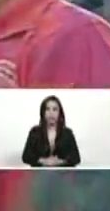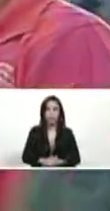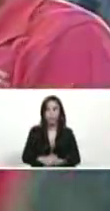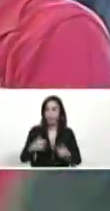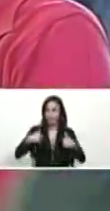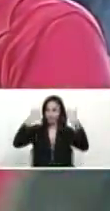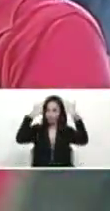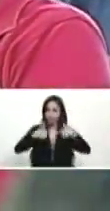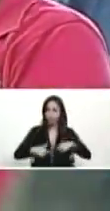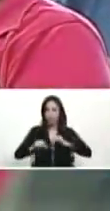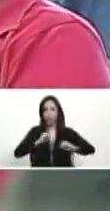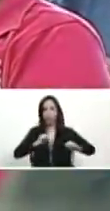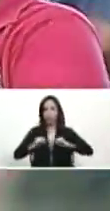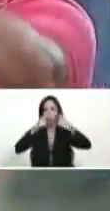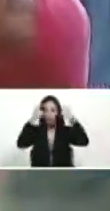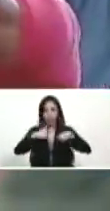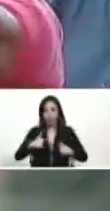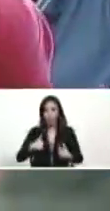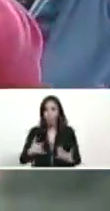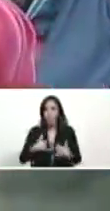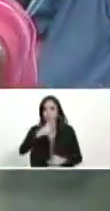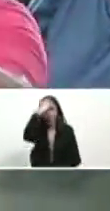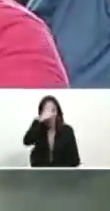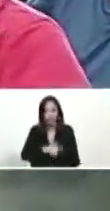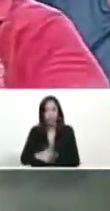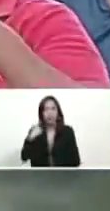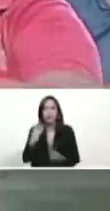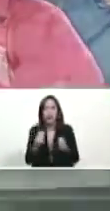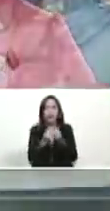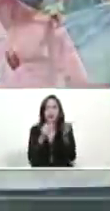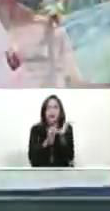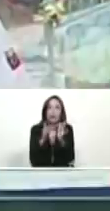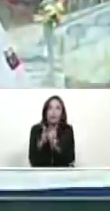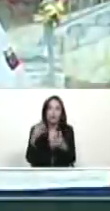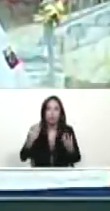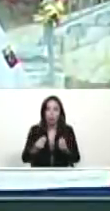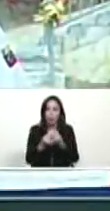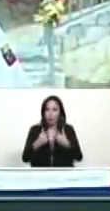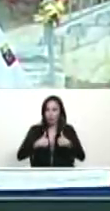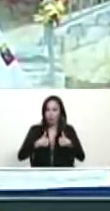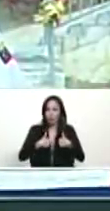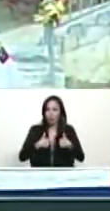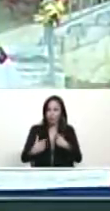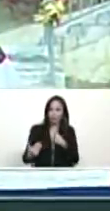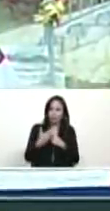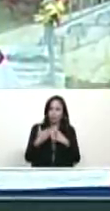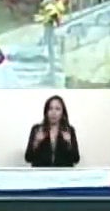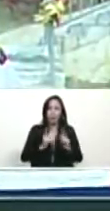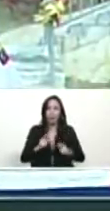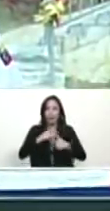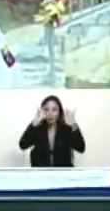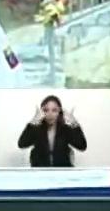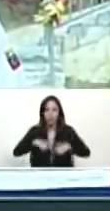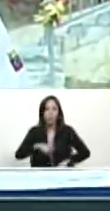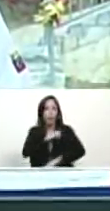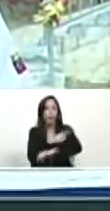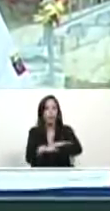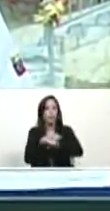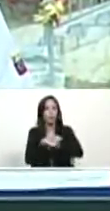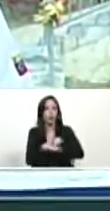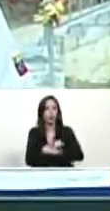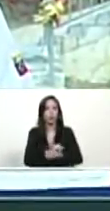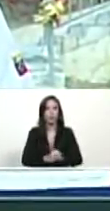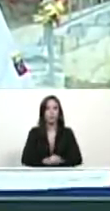Somos guerreros, soy guerrero de Cristo. Nadie podrá conmigo ni con nosotros.